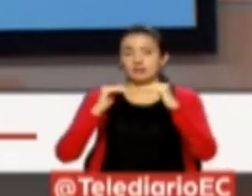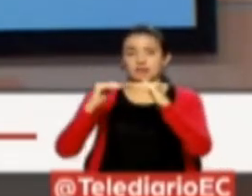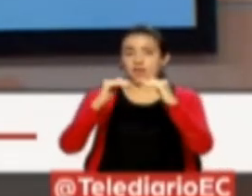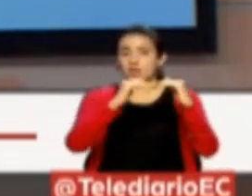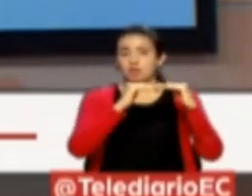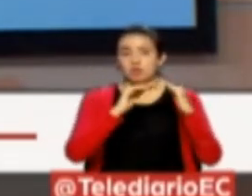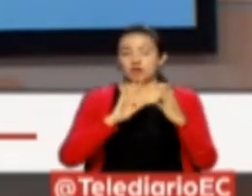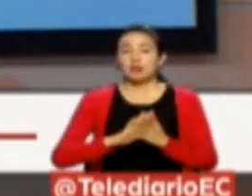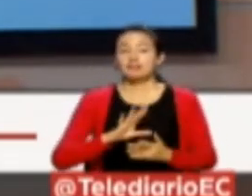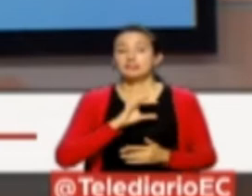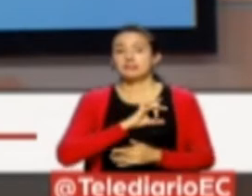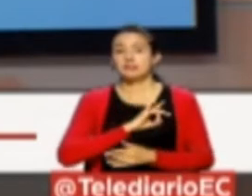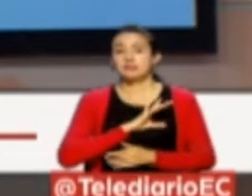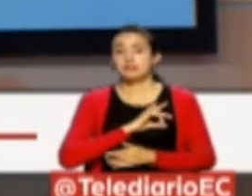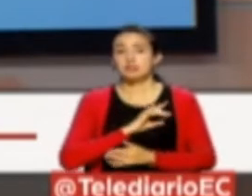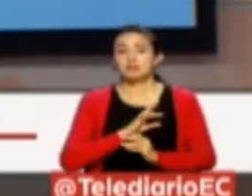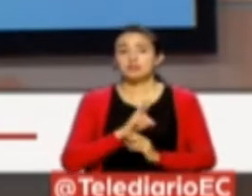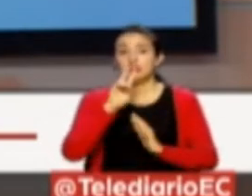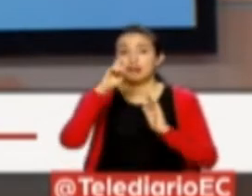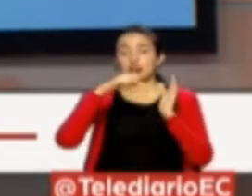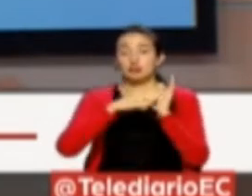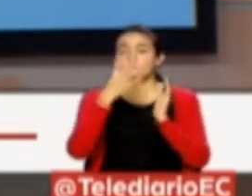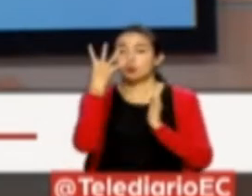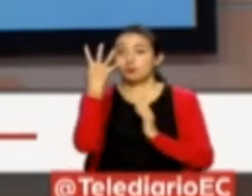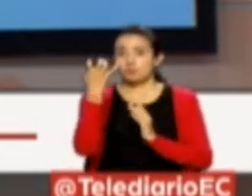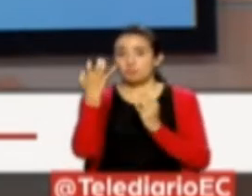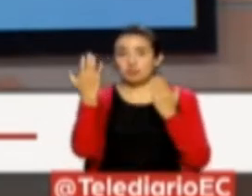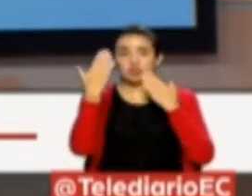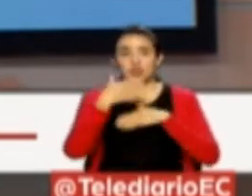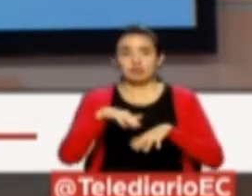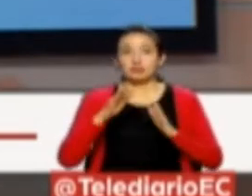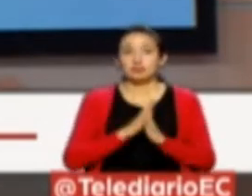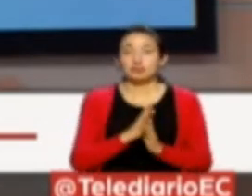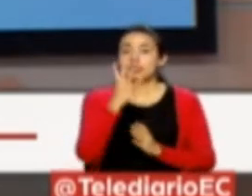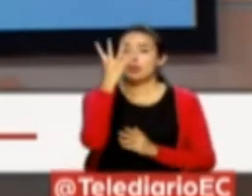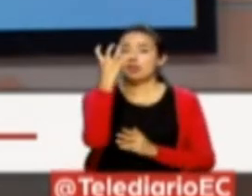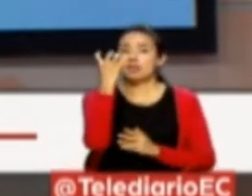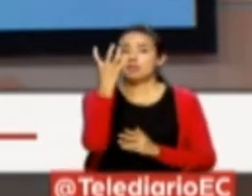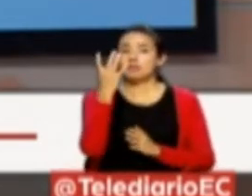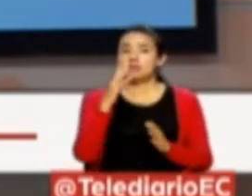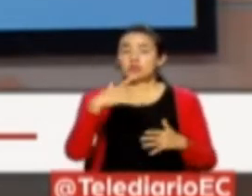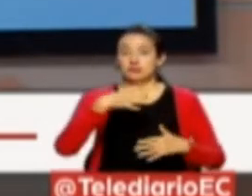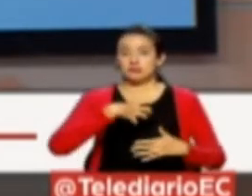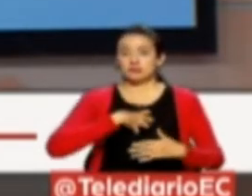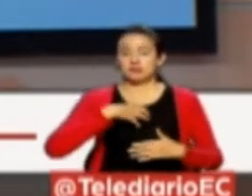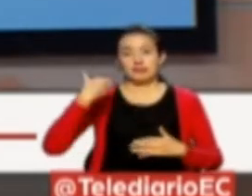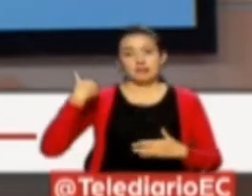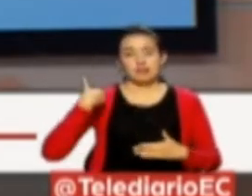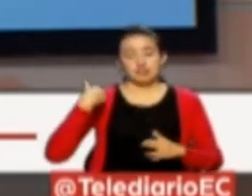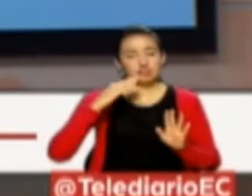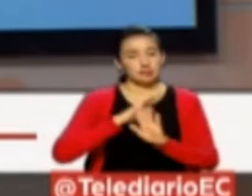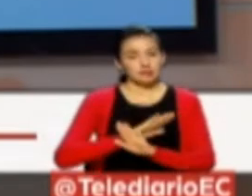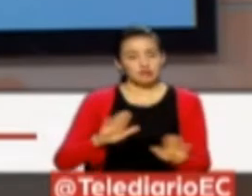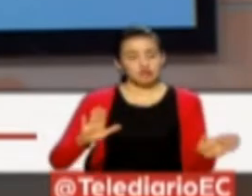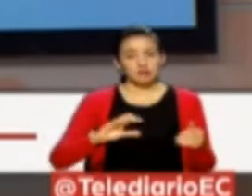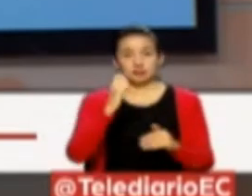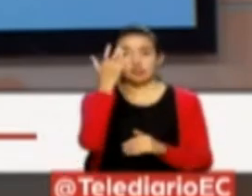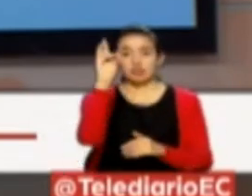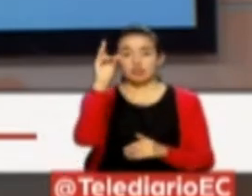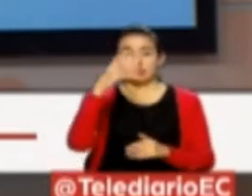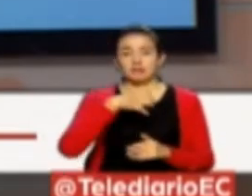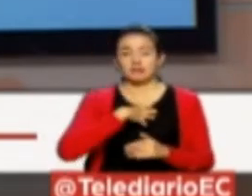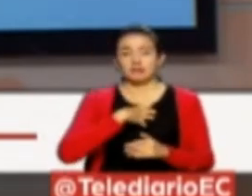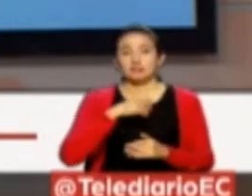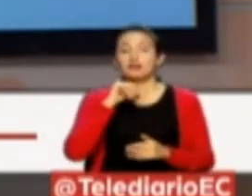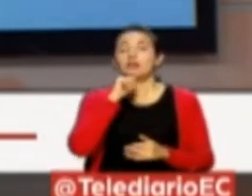juegos de santiago 2014 llegamos a las 14 medallas y ya hoy día estamos en 17 medallas cuando aún